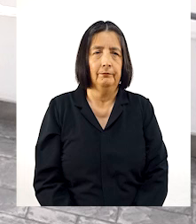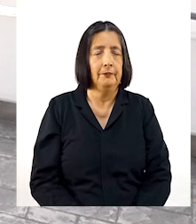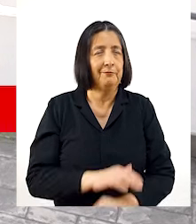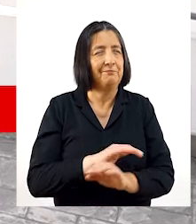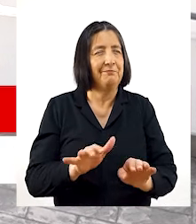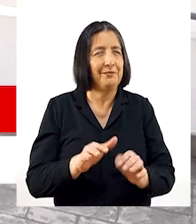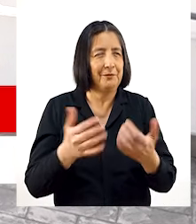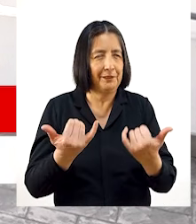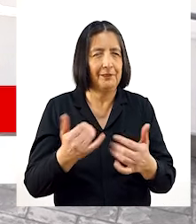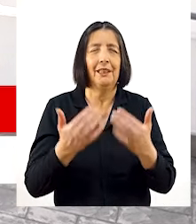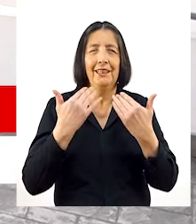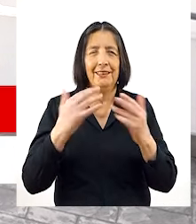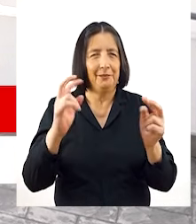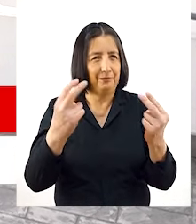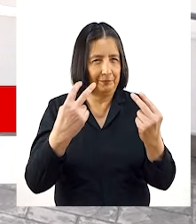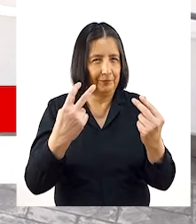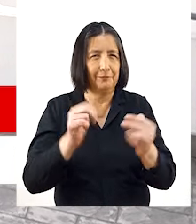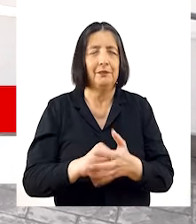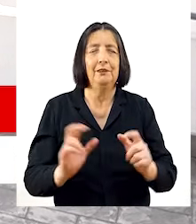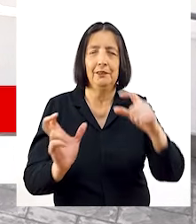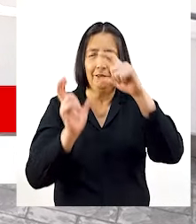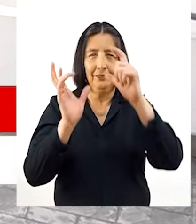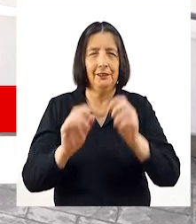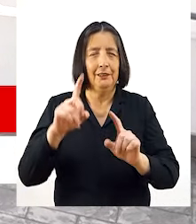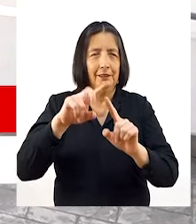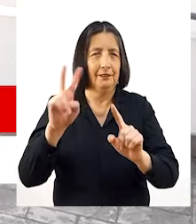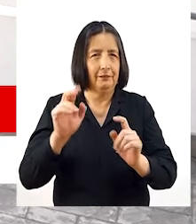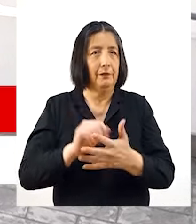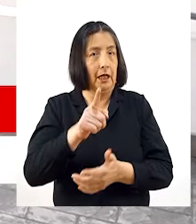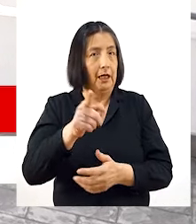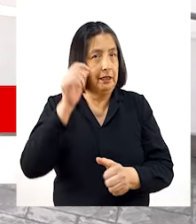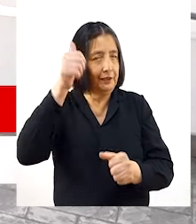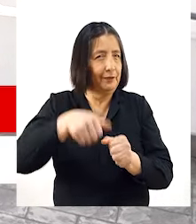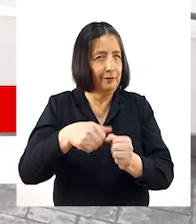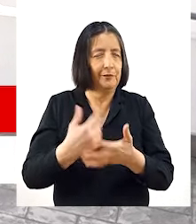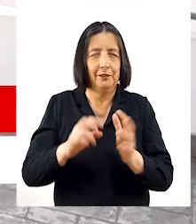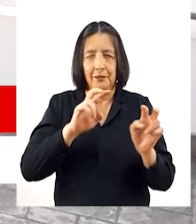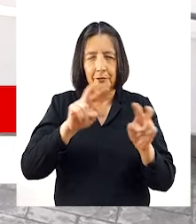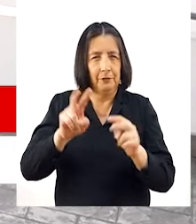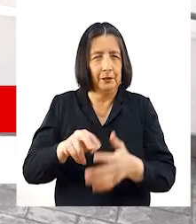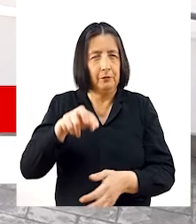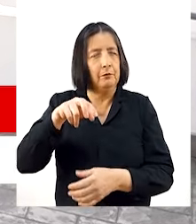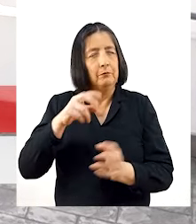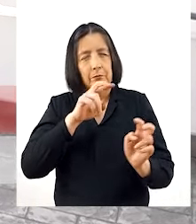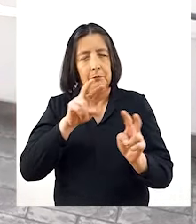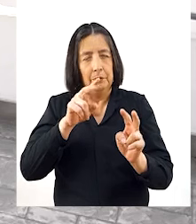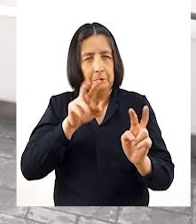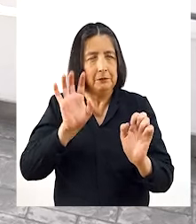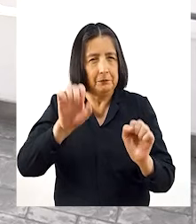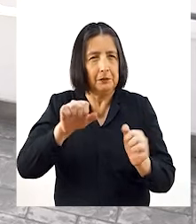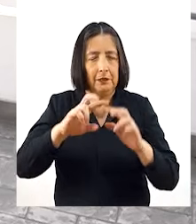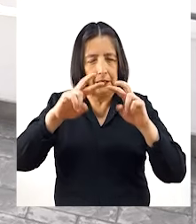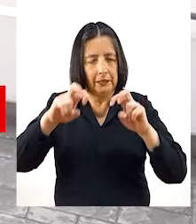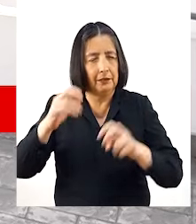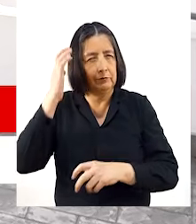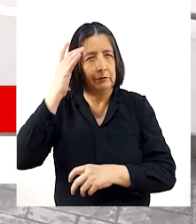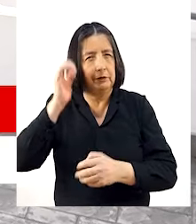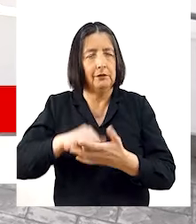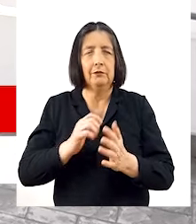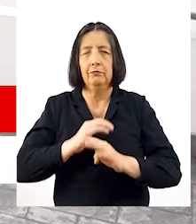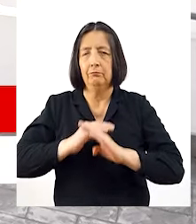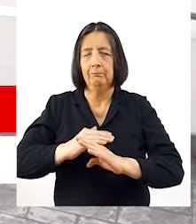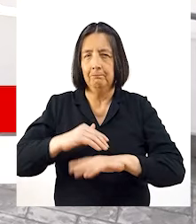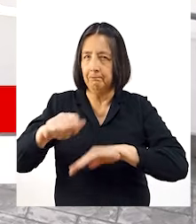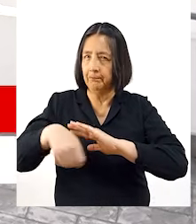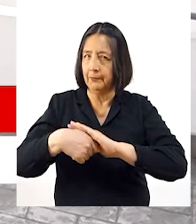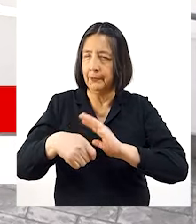Ha sido todo por hoy. Gracias por acompañarnos en Contra Loría TV. Y recuerde ver nuestro programa Puntos de Vista con el análisis y reflexión sobre